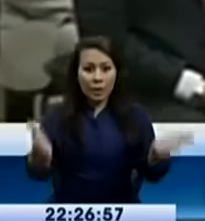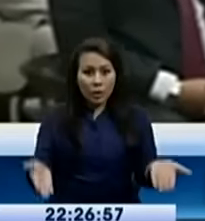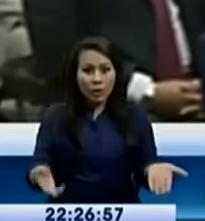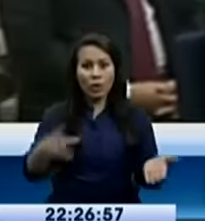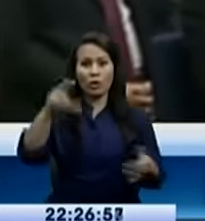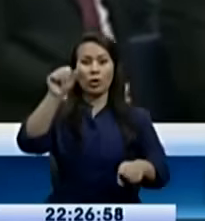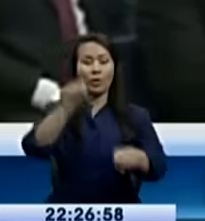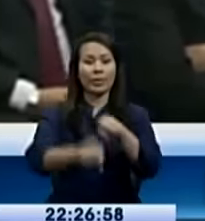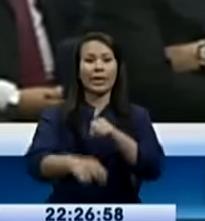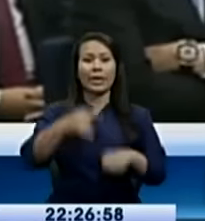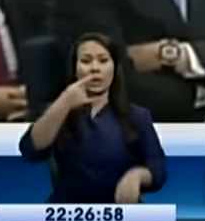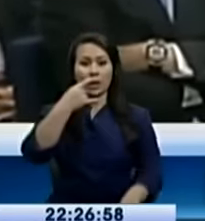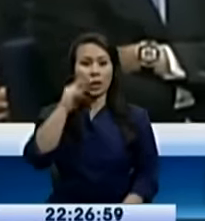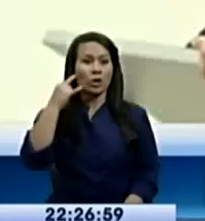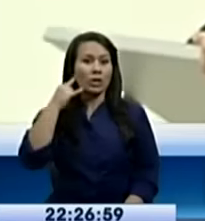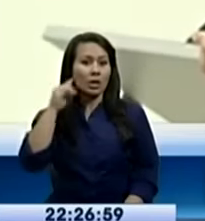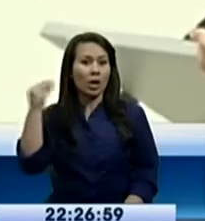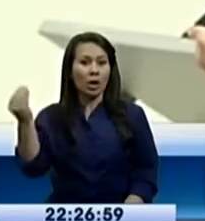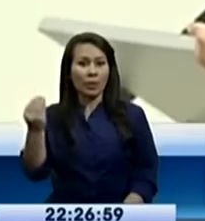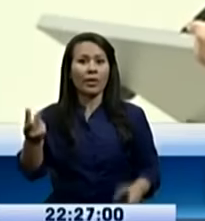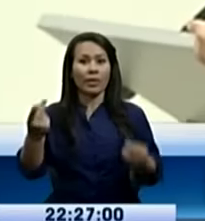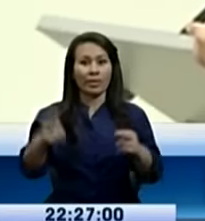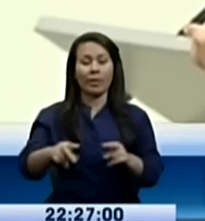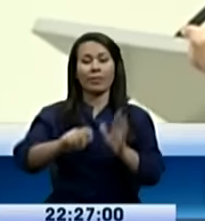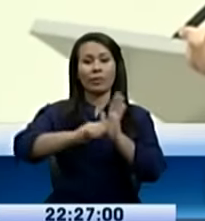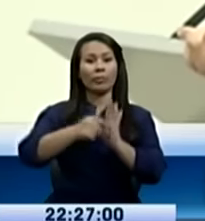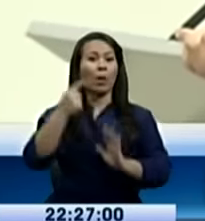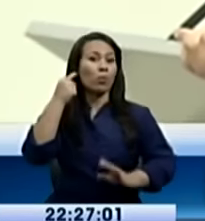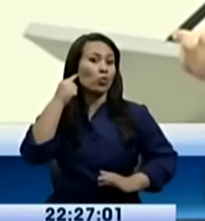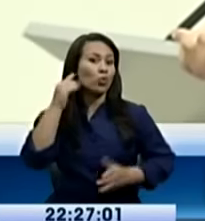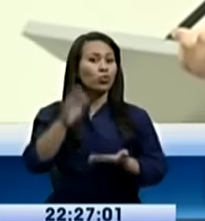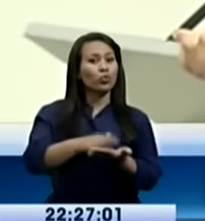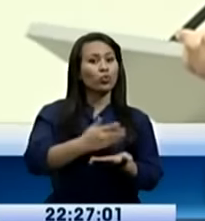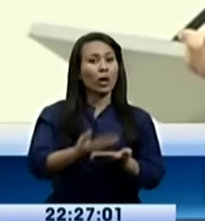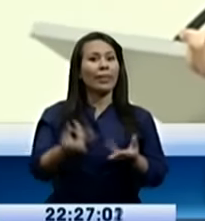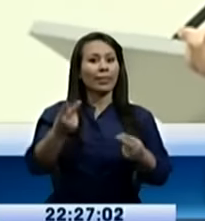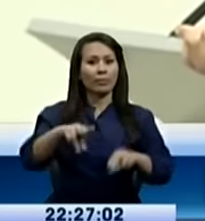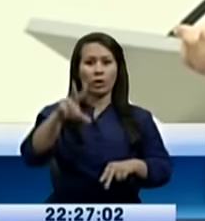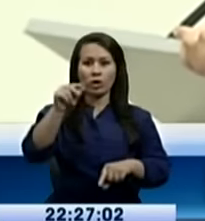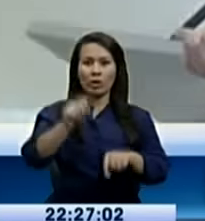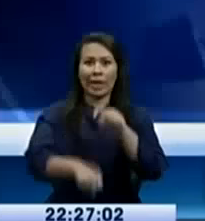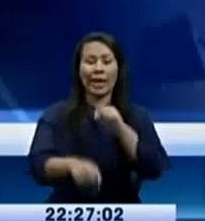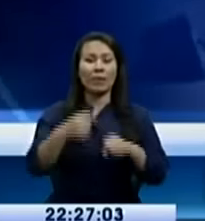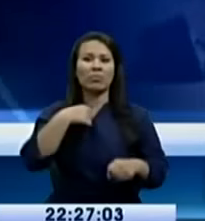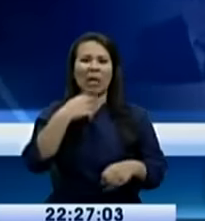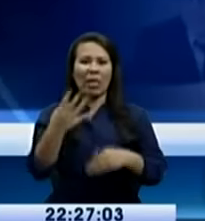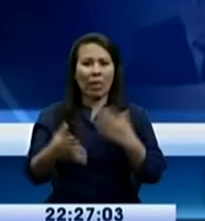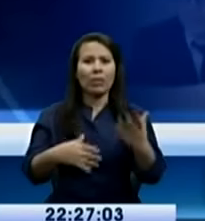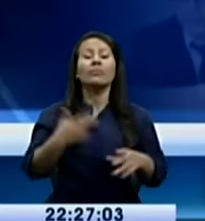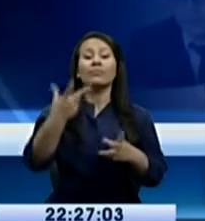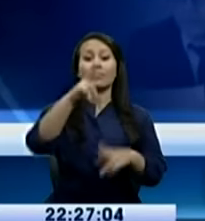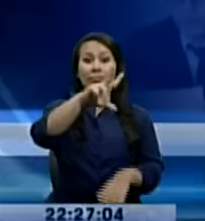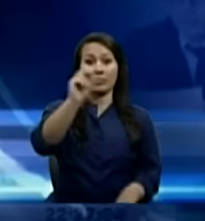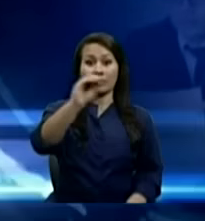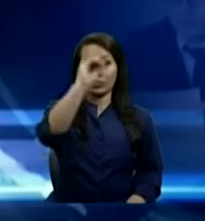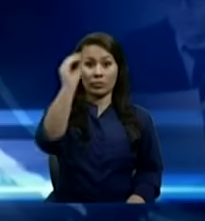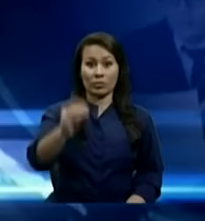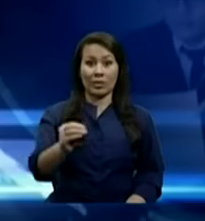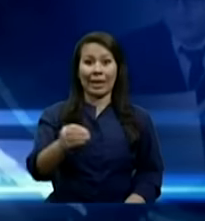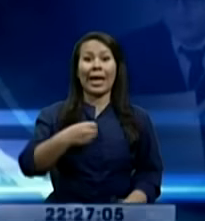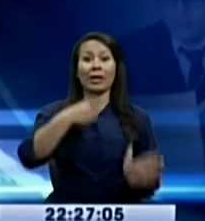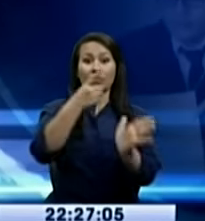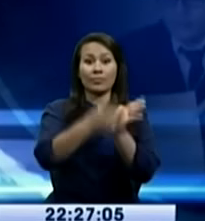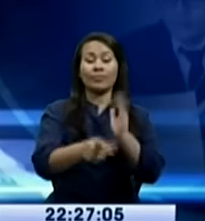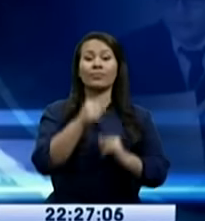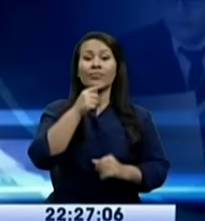a conocer en el informe de rendición de cuentas 2015. Aquí se detalló además que cerca del 30% de los